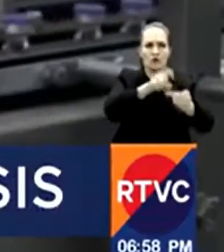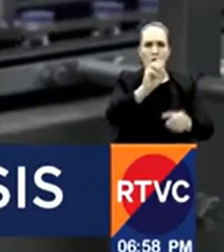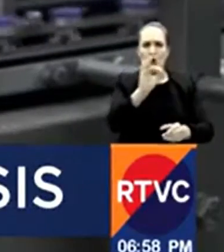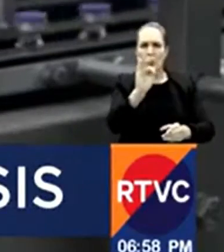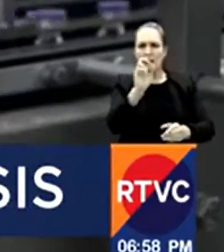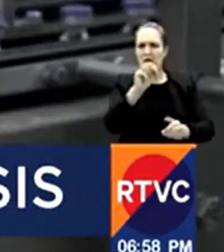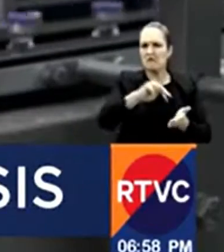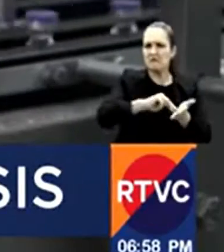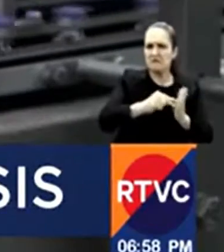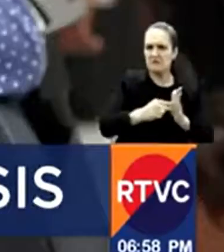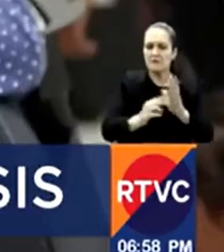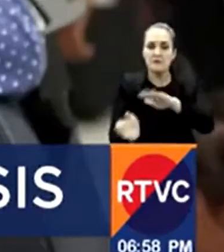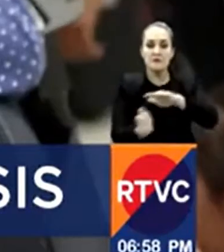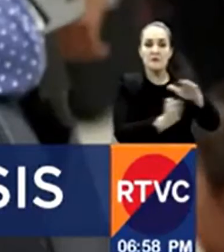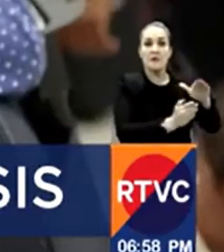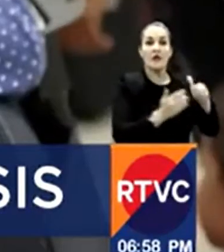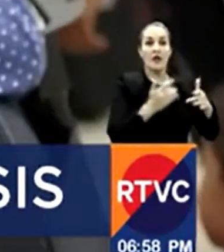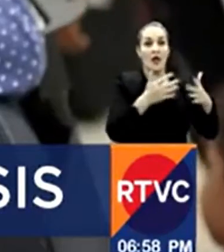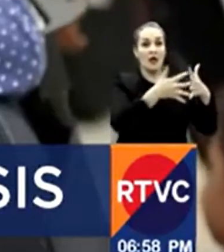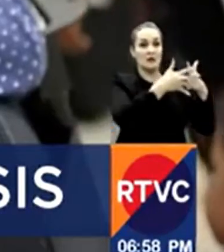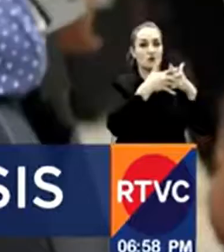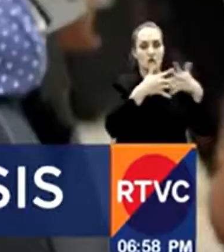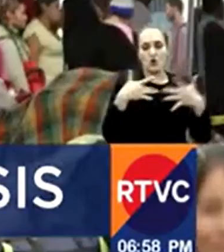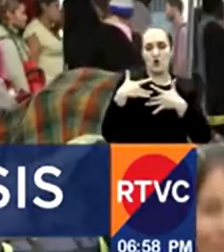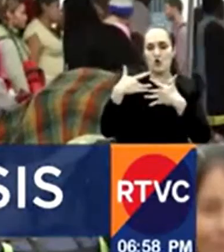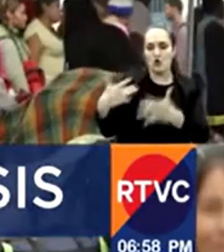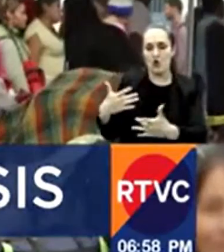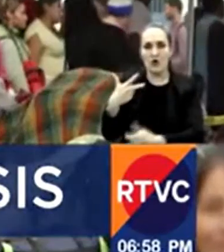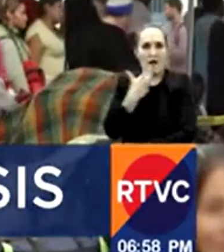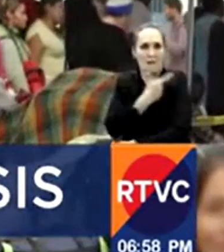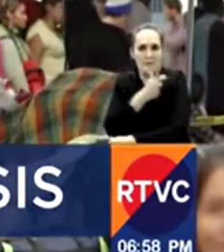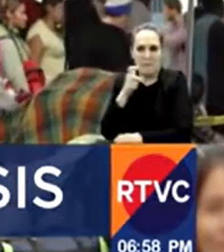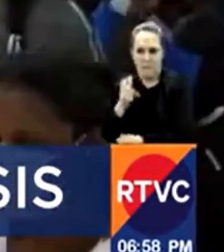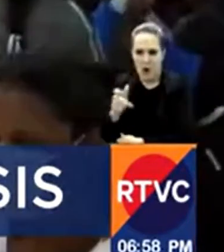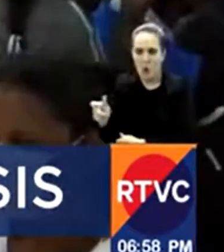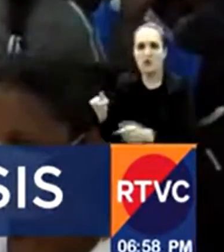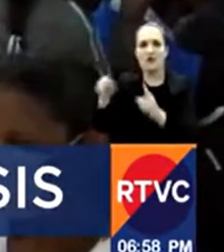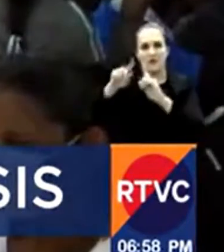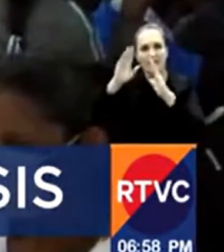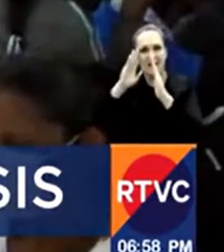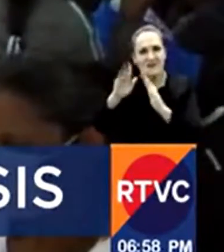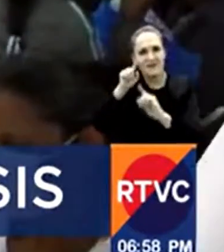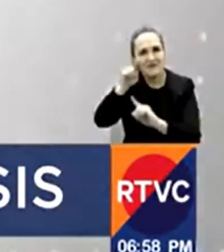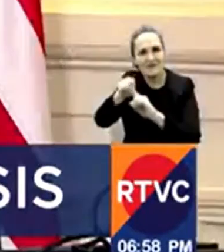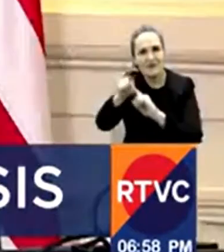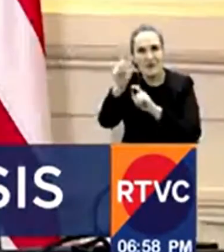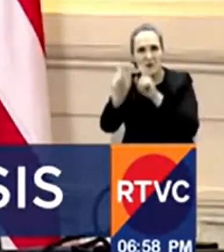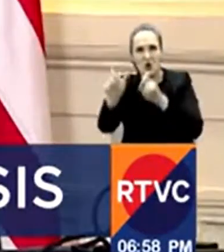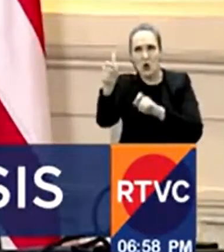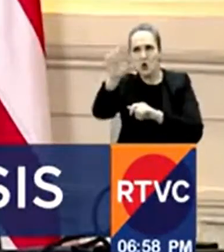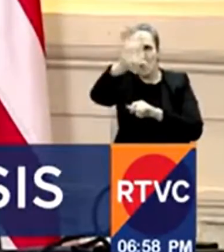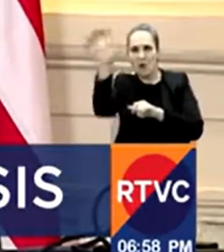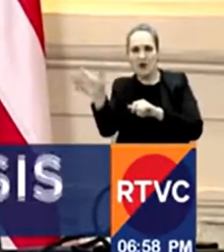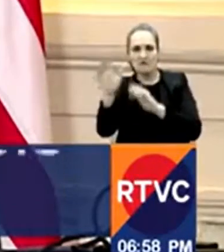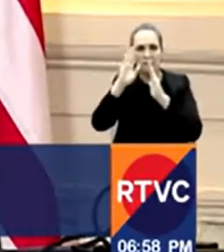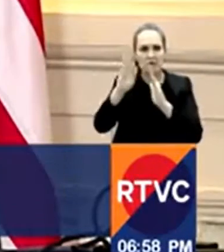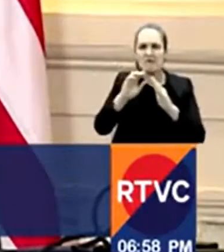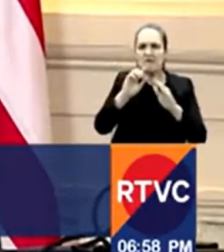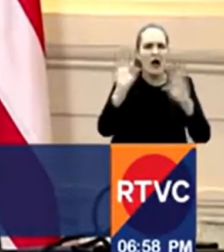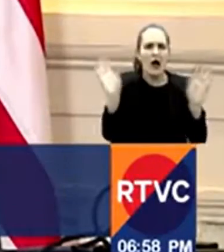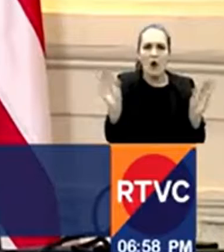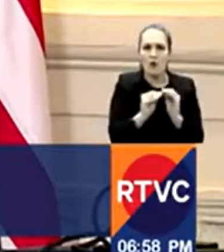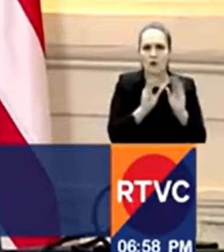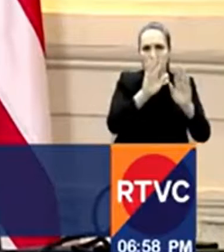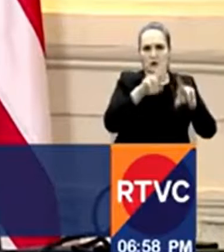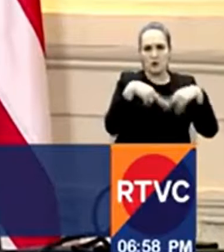Donación, vacunas y apoyo de Estados Unidos para la atención de Colombia a migrantes. Otros anuncios de la reunión. Nicolás Maduro